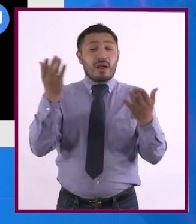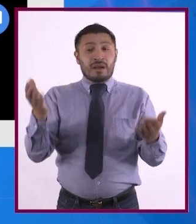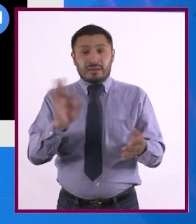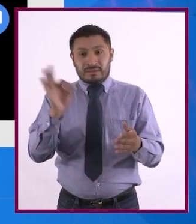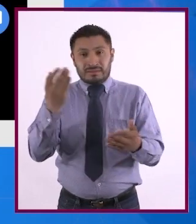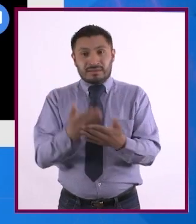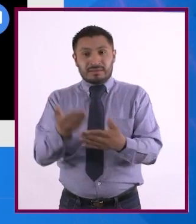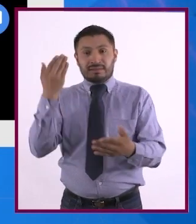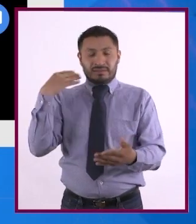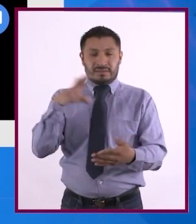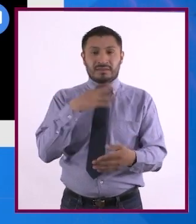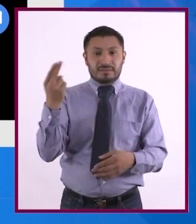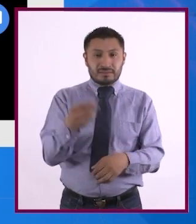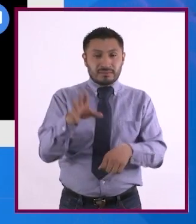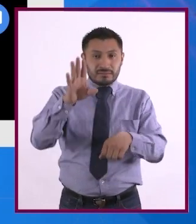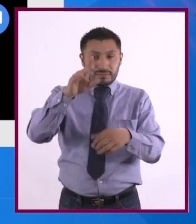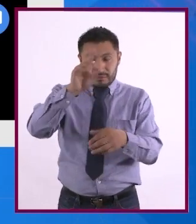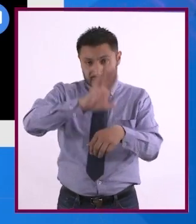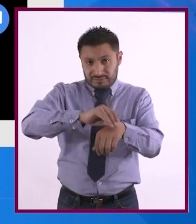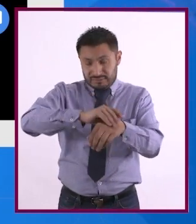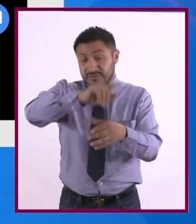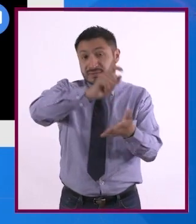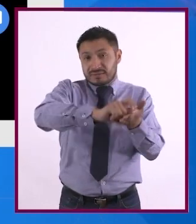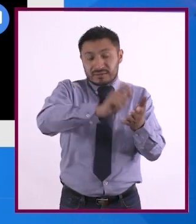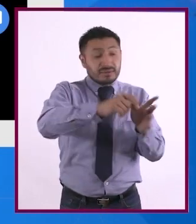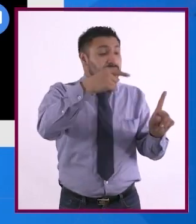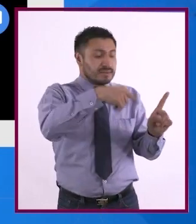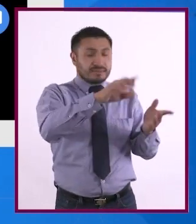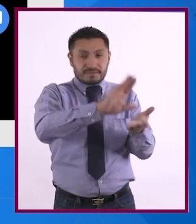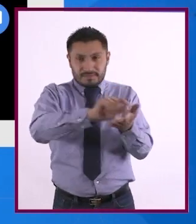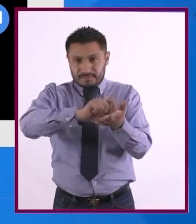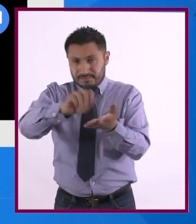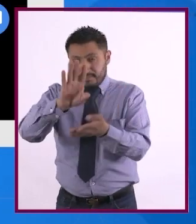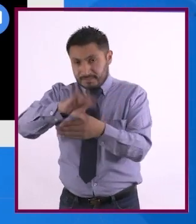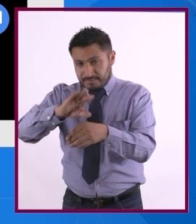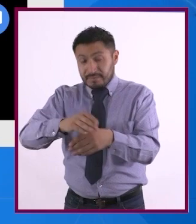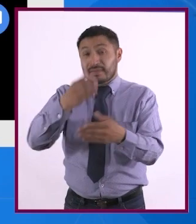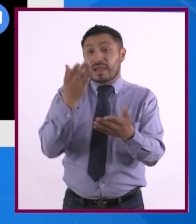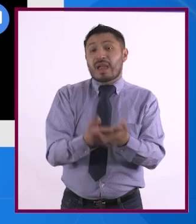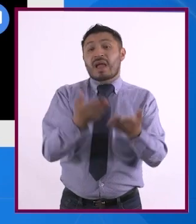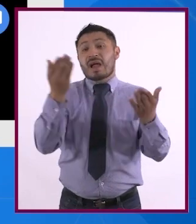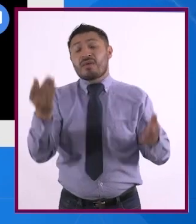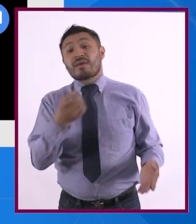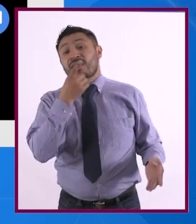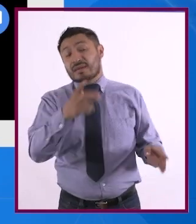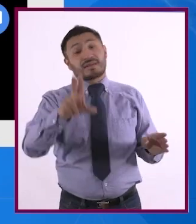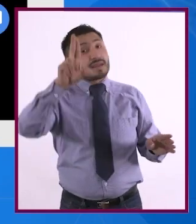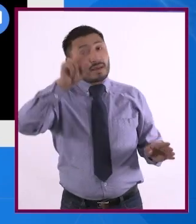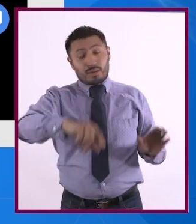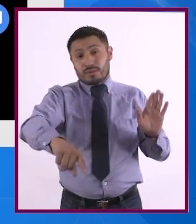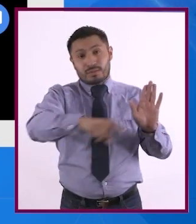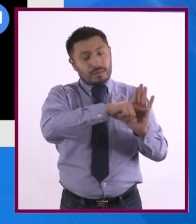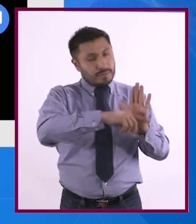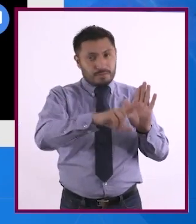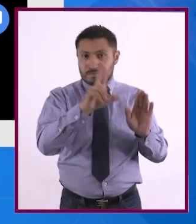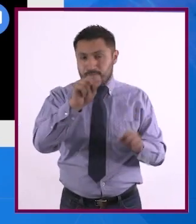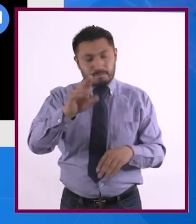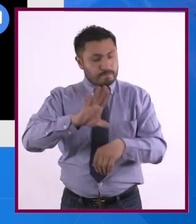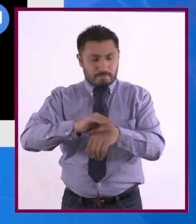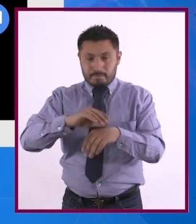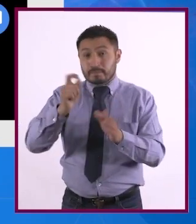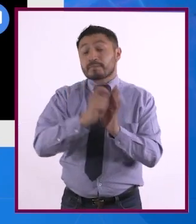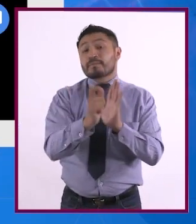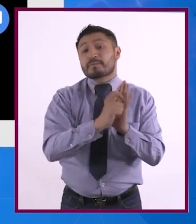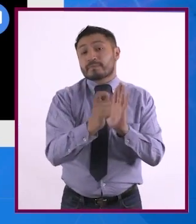antes necesitamos la confirmación expresa del paciente, ahora vamos a necesitar la negativa expresa del paciente, ¿no? Sí,